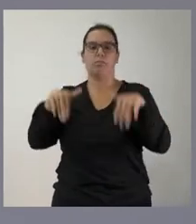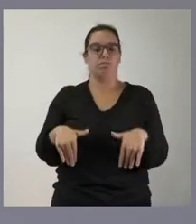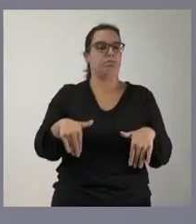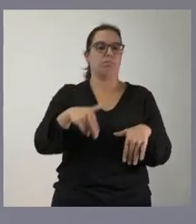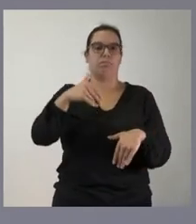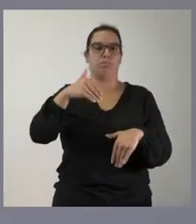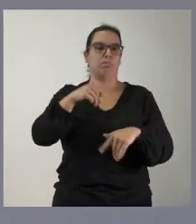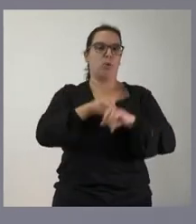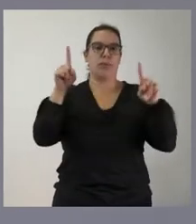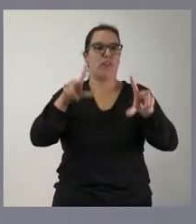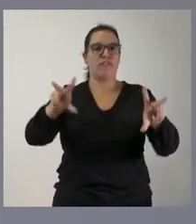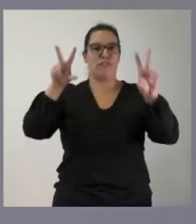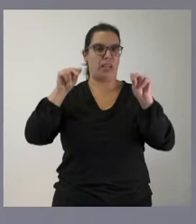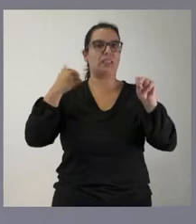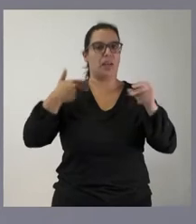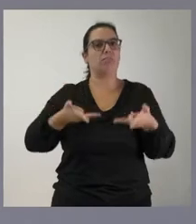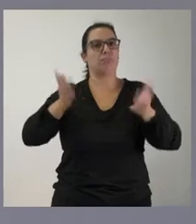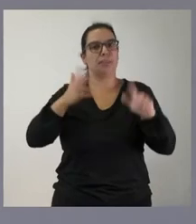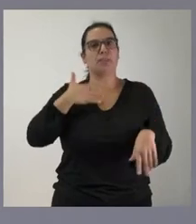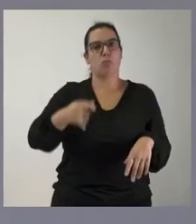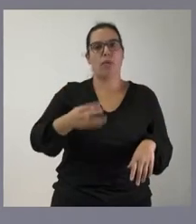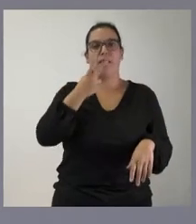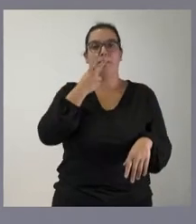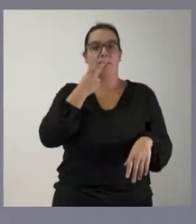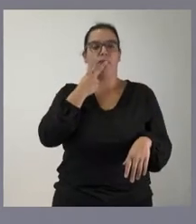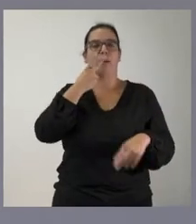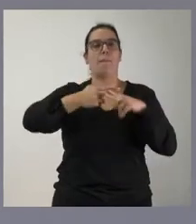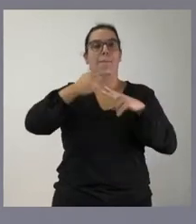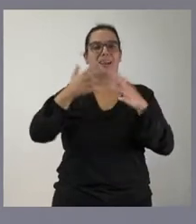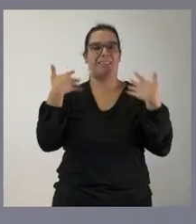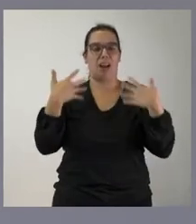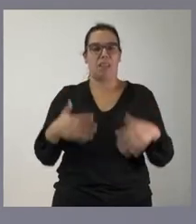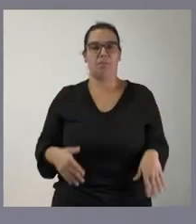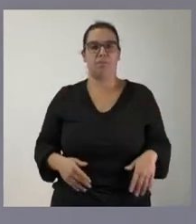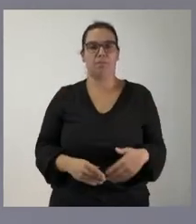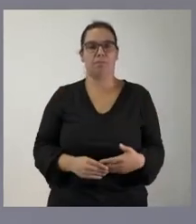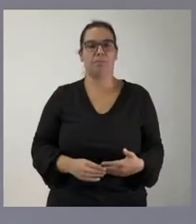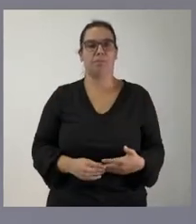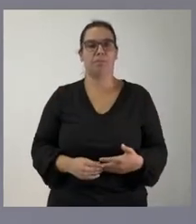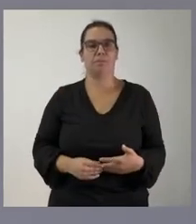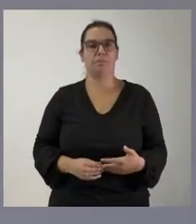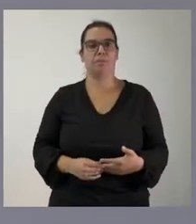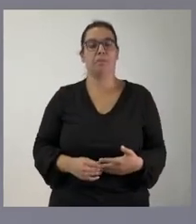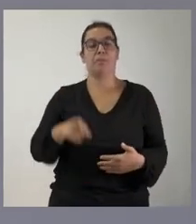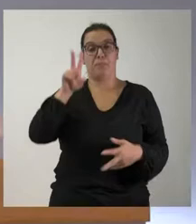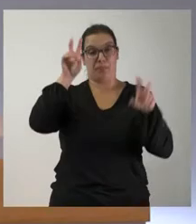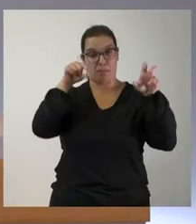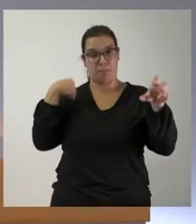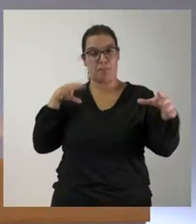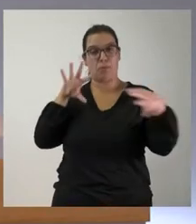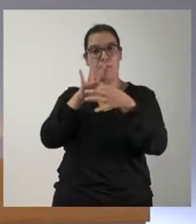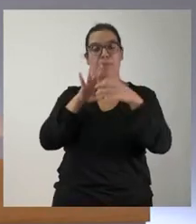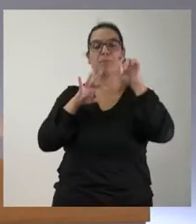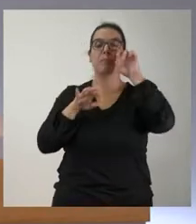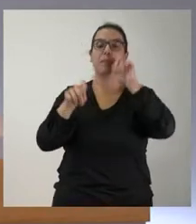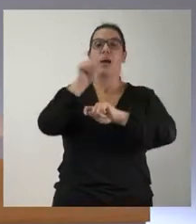esa restricción que existía y por tanto deja sin estar en vigor en relación a este asunto la